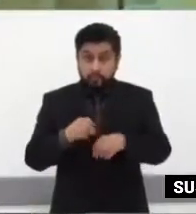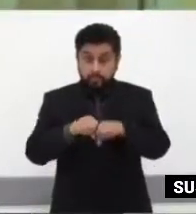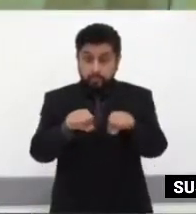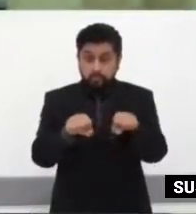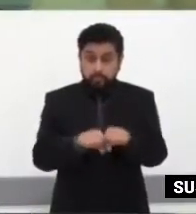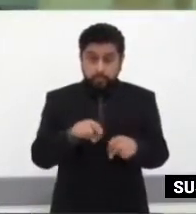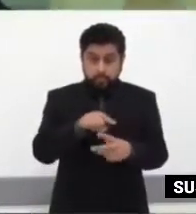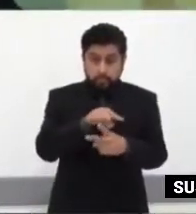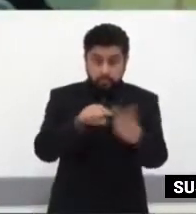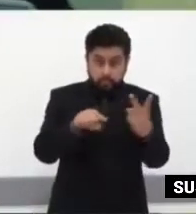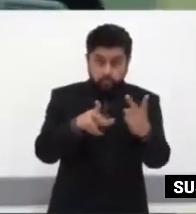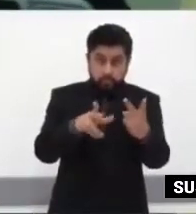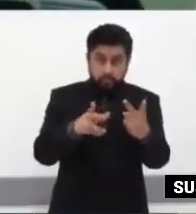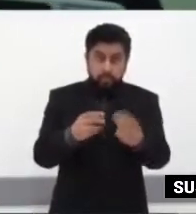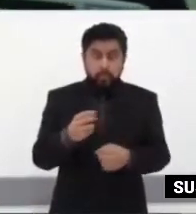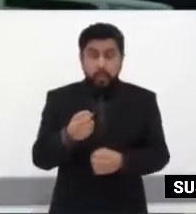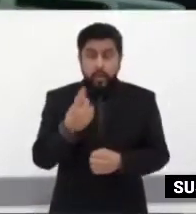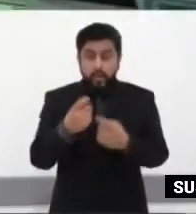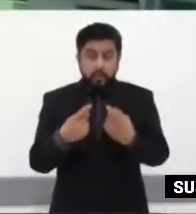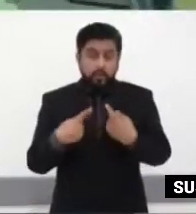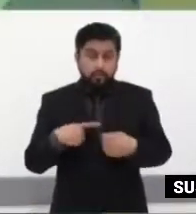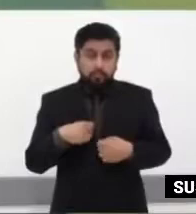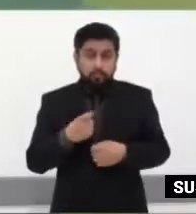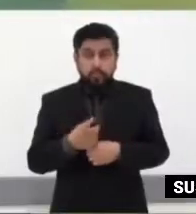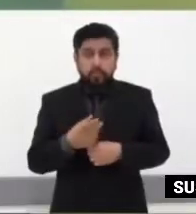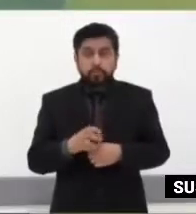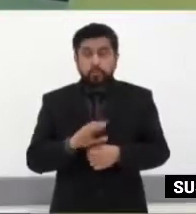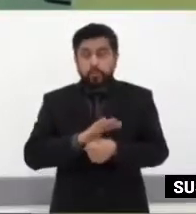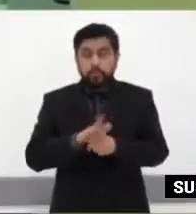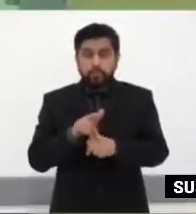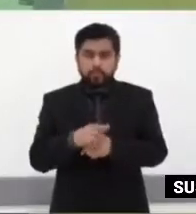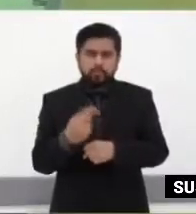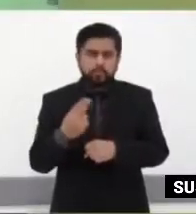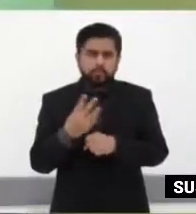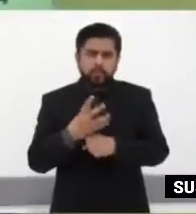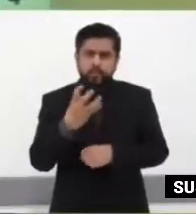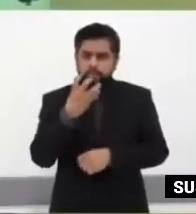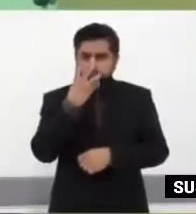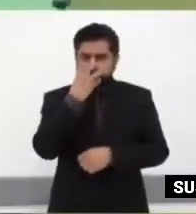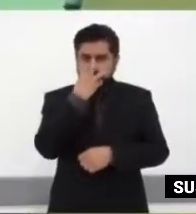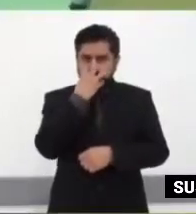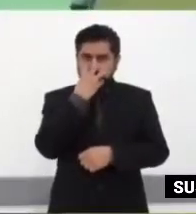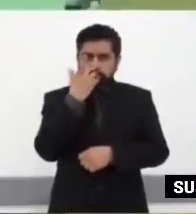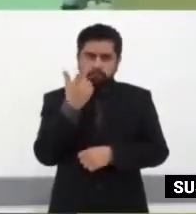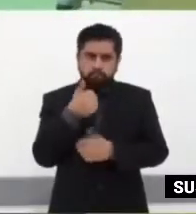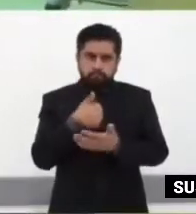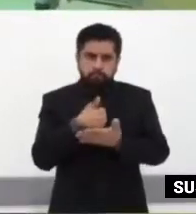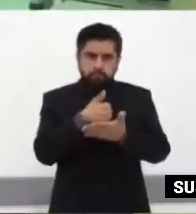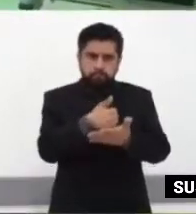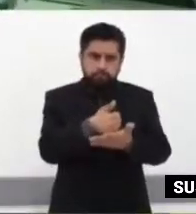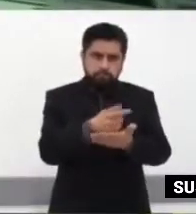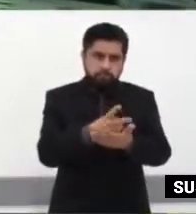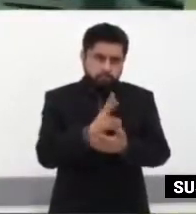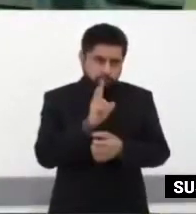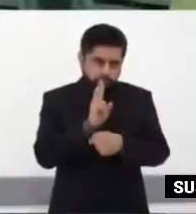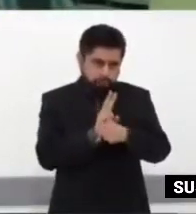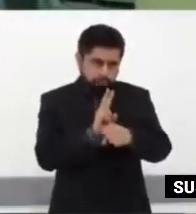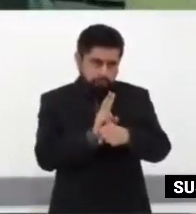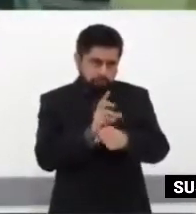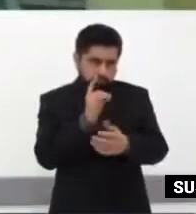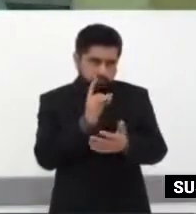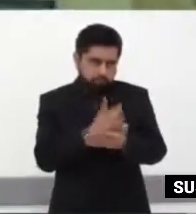requieren ventilación mecánica, es decir, con solamente sus puntas nasales, su mascarilla facial con reservorio, y se le da su vigilancia. Toma